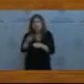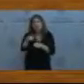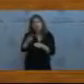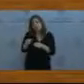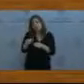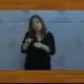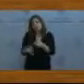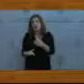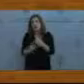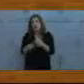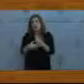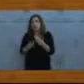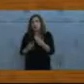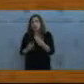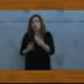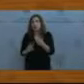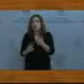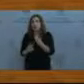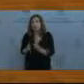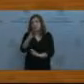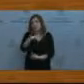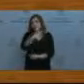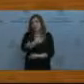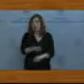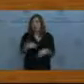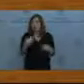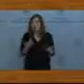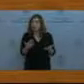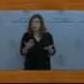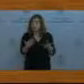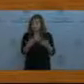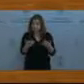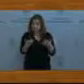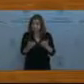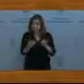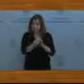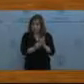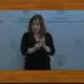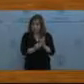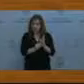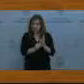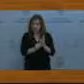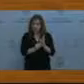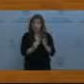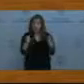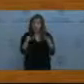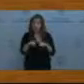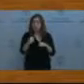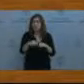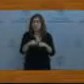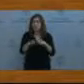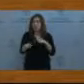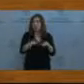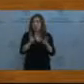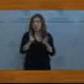la valorización energética. Por tanto, un texto en el que queda de conformidad con lo que indica la directiva comunitaria